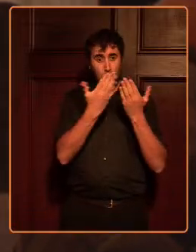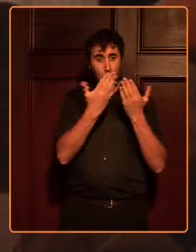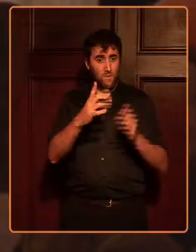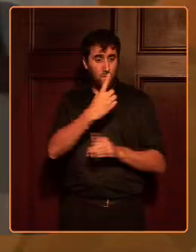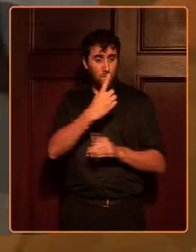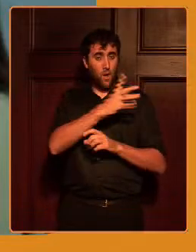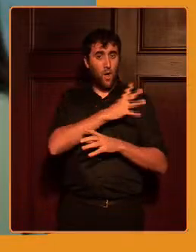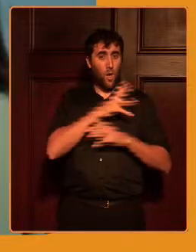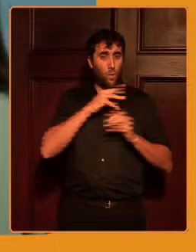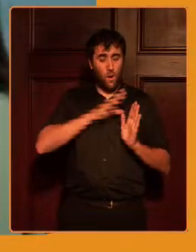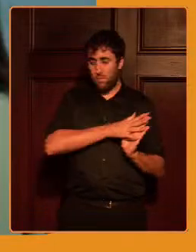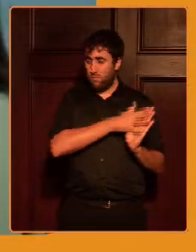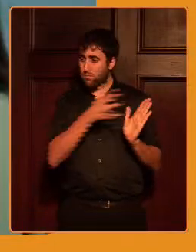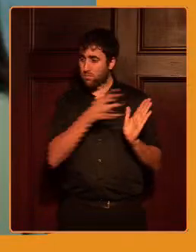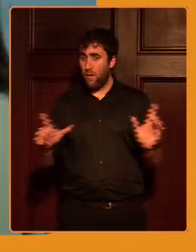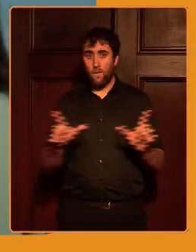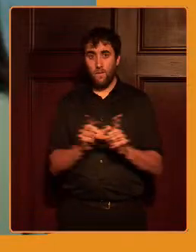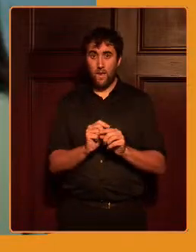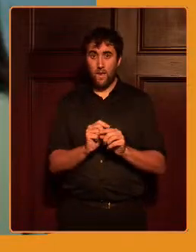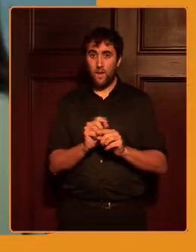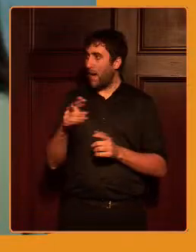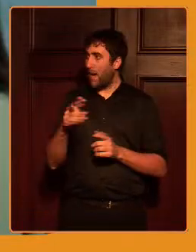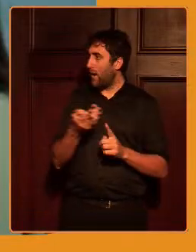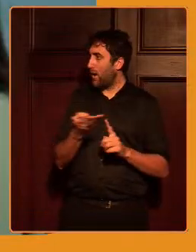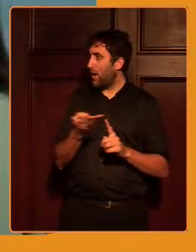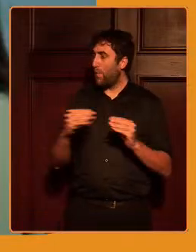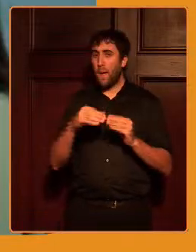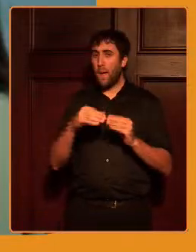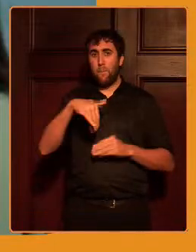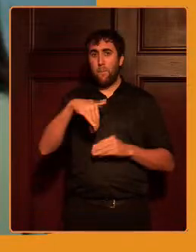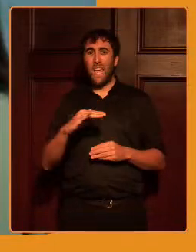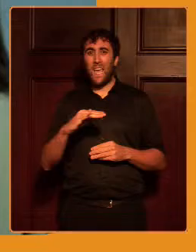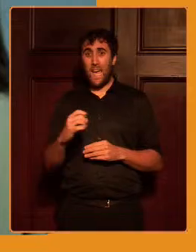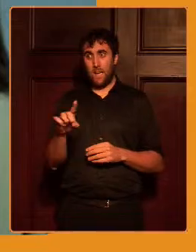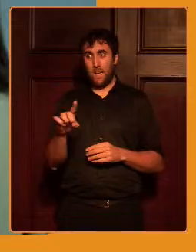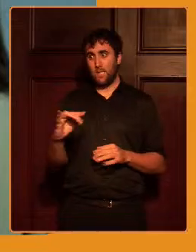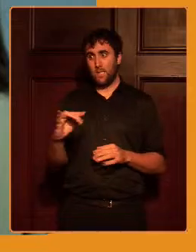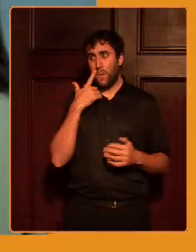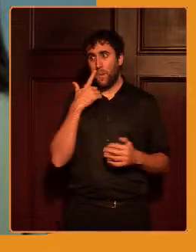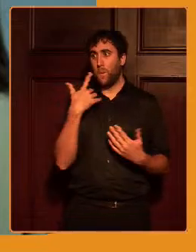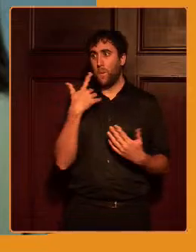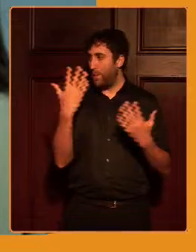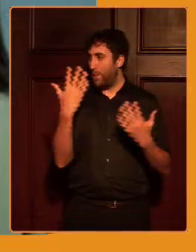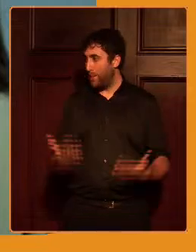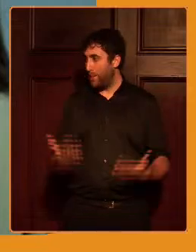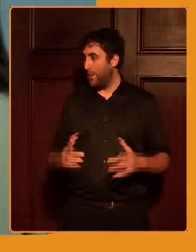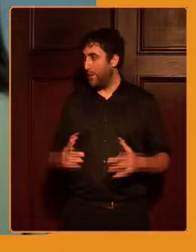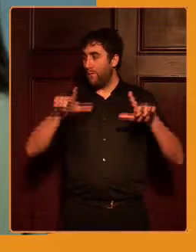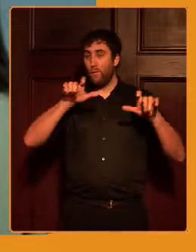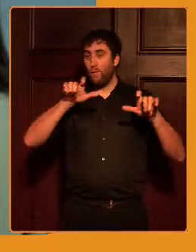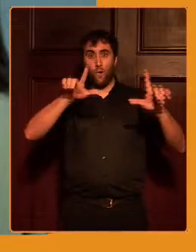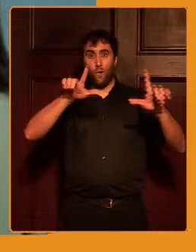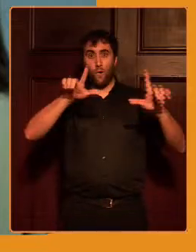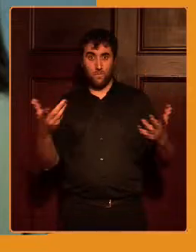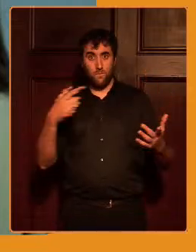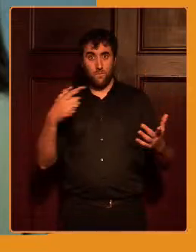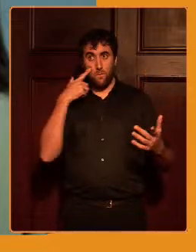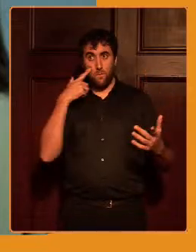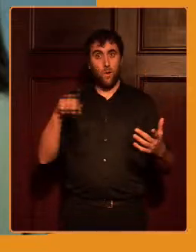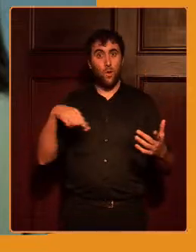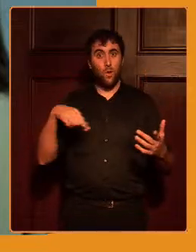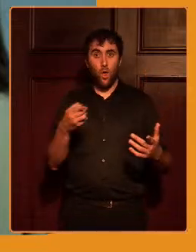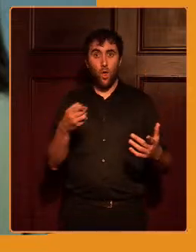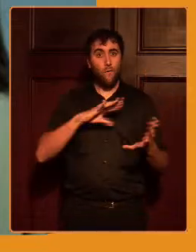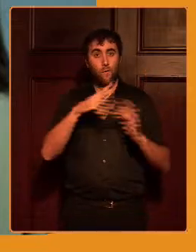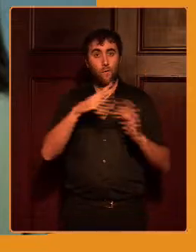compartido. Acá tenemos, a Micaela, que creo que es muy icónica, y toda su trayectoria y su